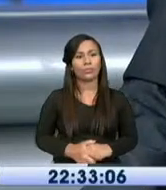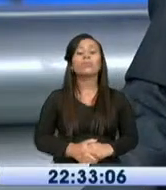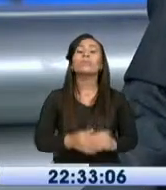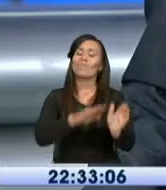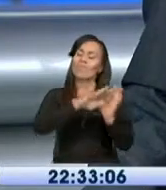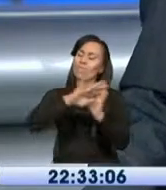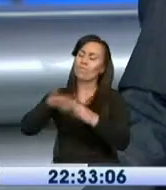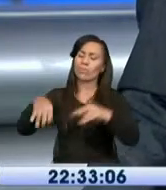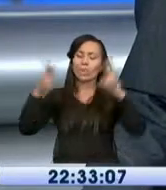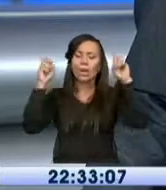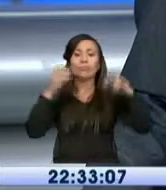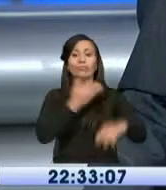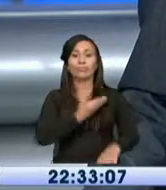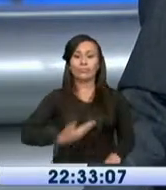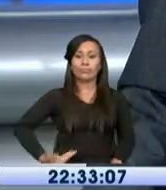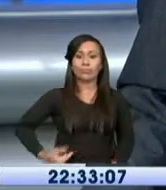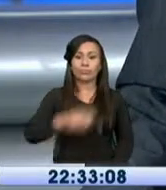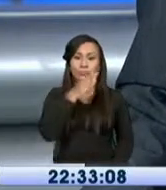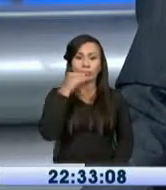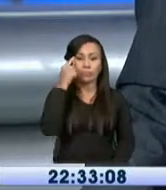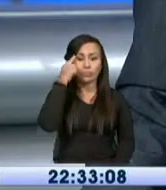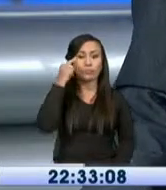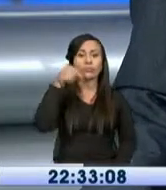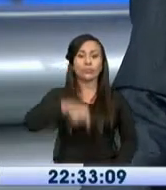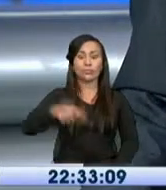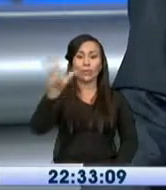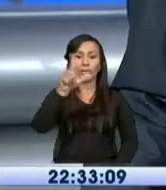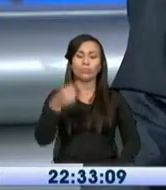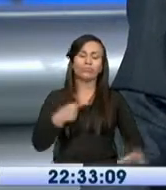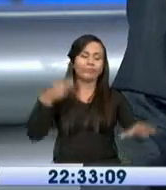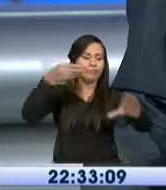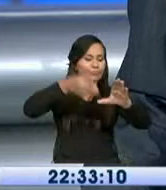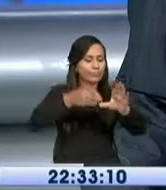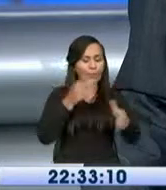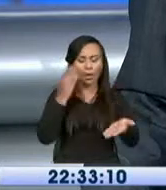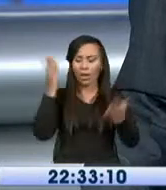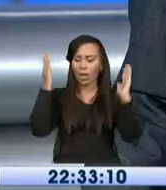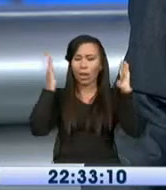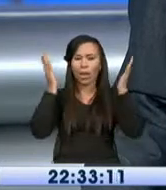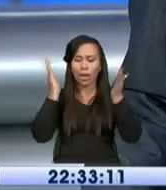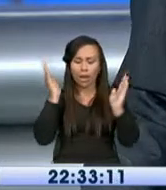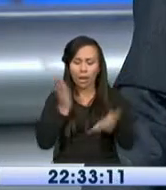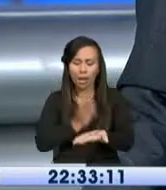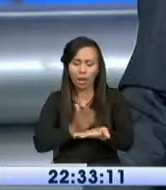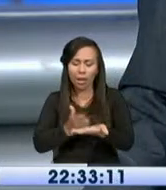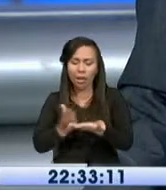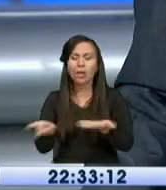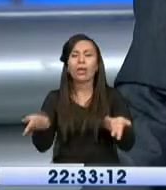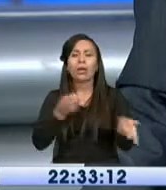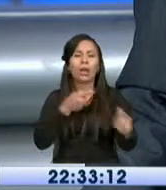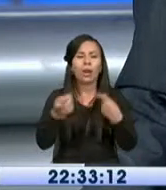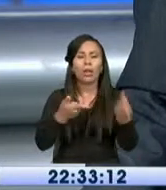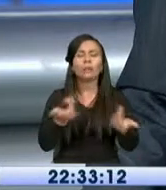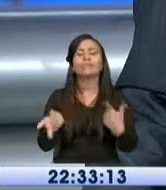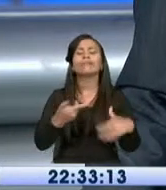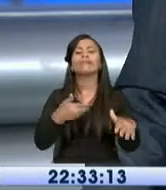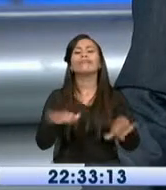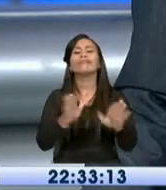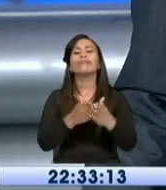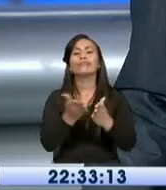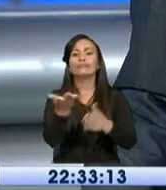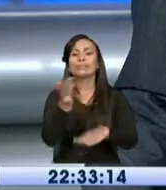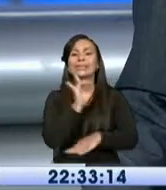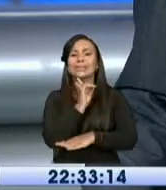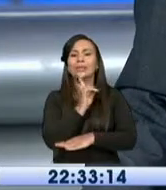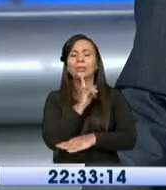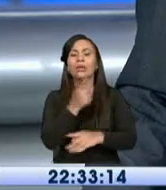Cambiamos de tema. El presidente de la República, Rafael Correa, este lunes intervino en el debate general de las Naciones Unidas en Estados Unidos. Se refirió a algunos